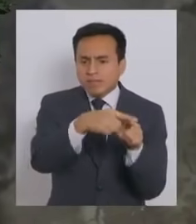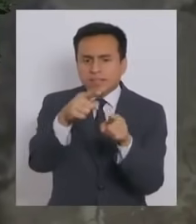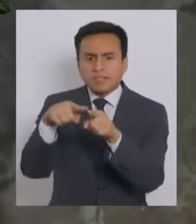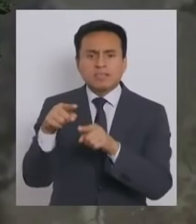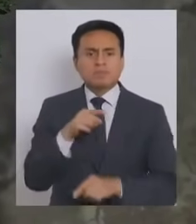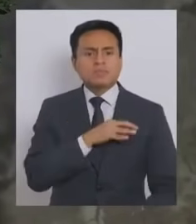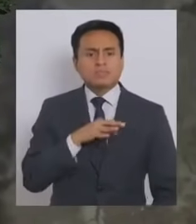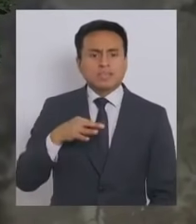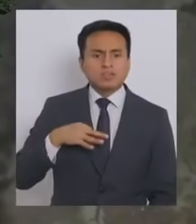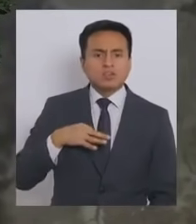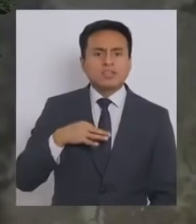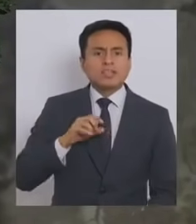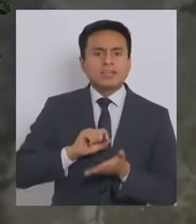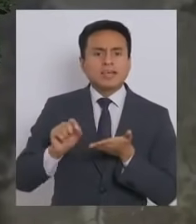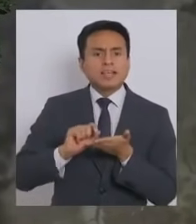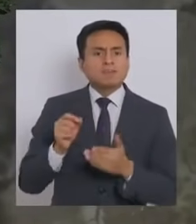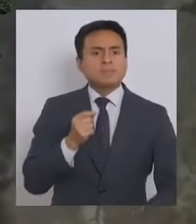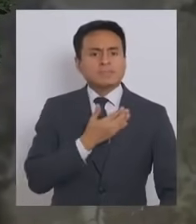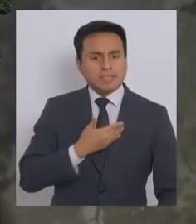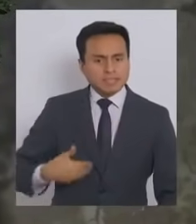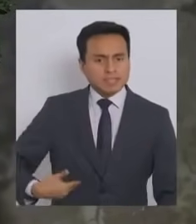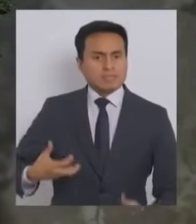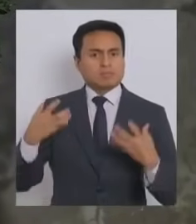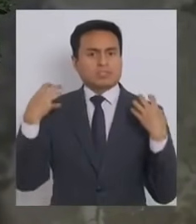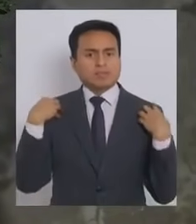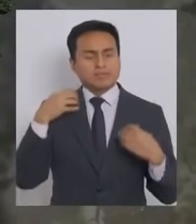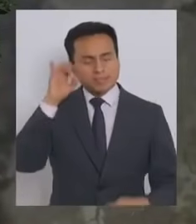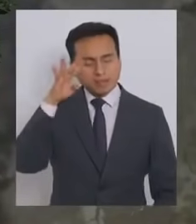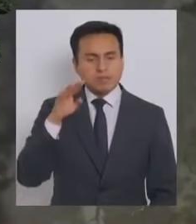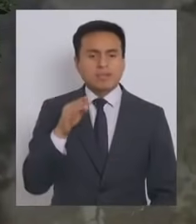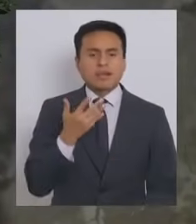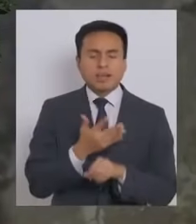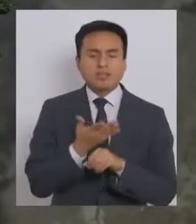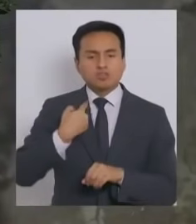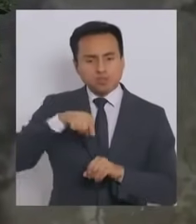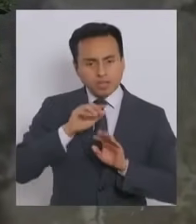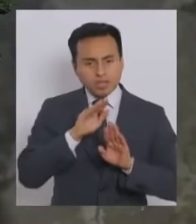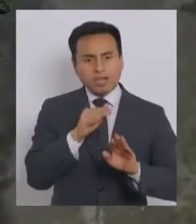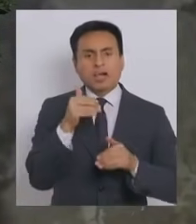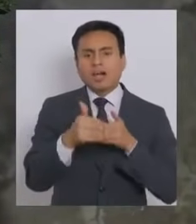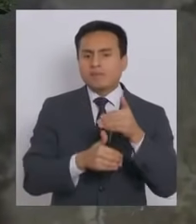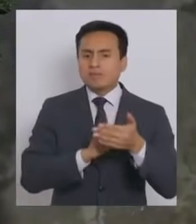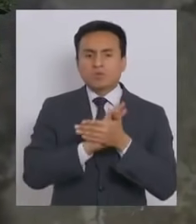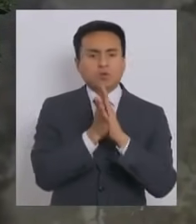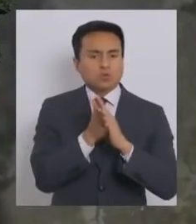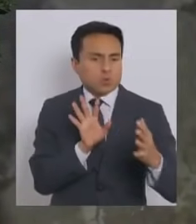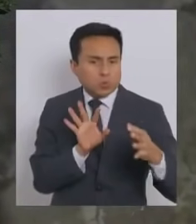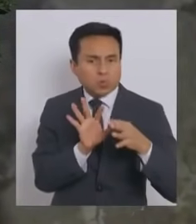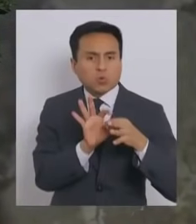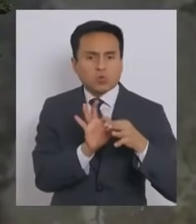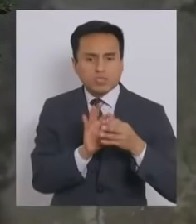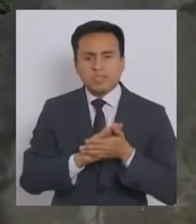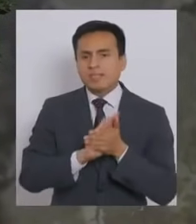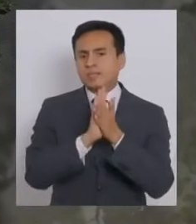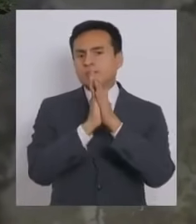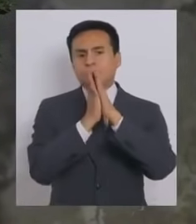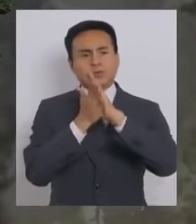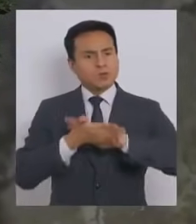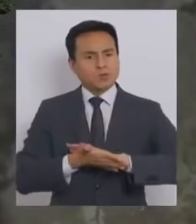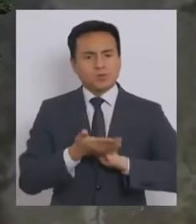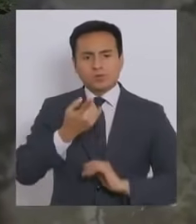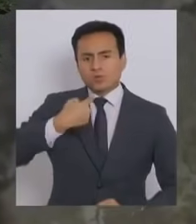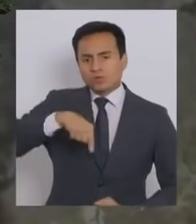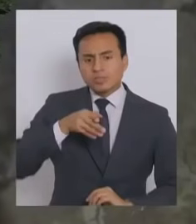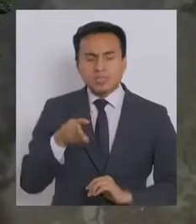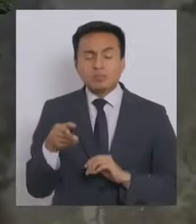la Secretaría de la Presidencia, nos toca hacerlo. Y ellos saben y cuentan con nosotros para seguir avanzando en todo lo que nos une y en todo lo que tenemos